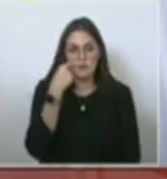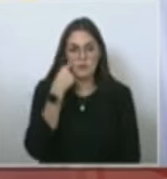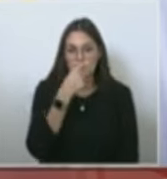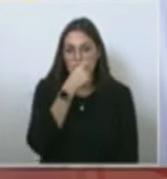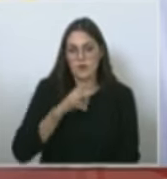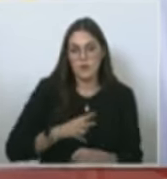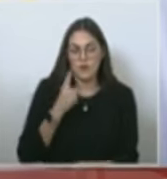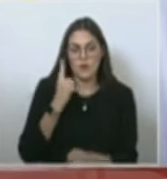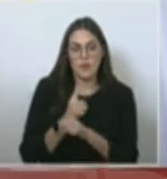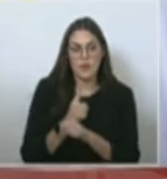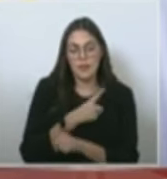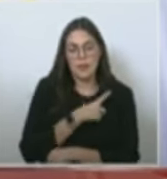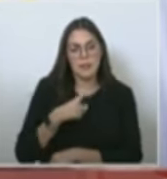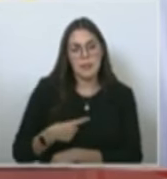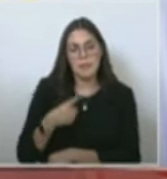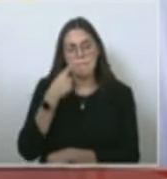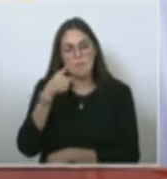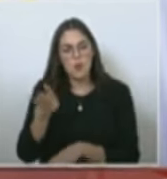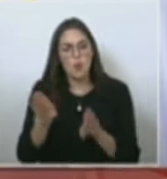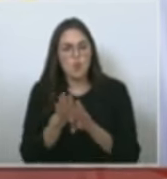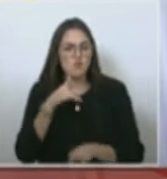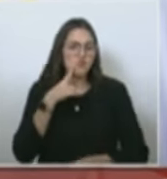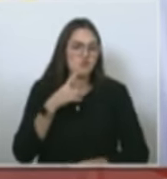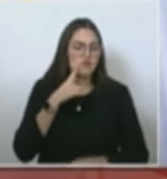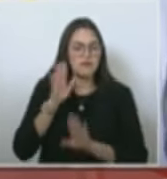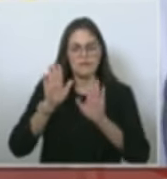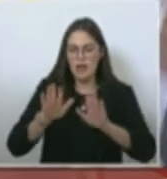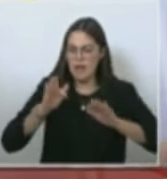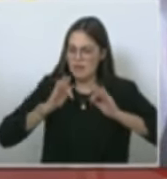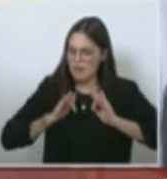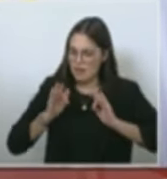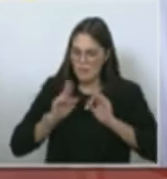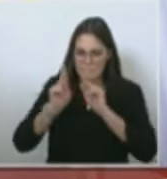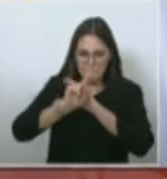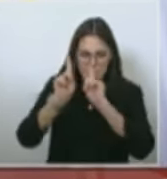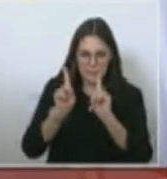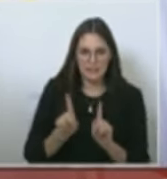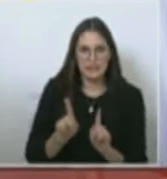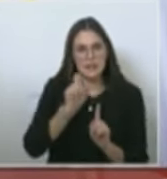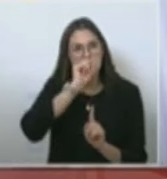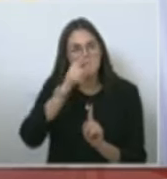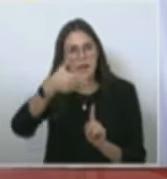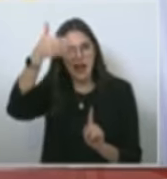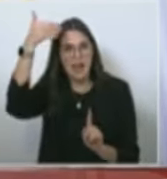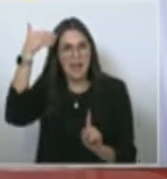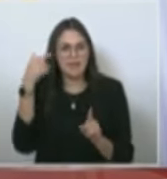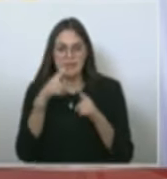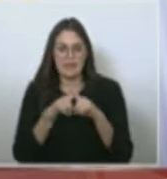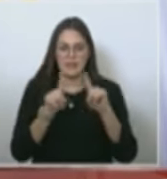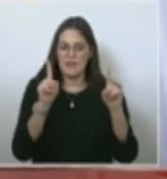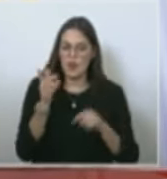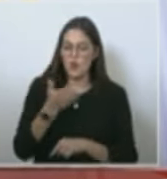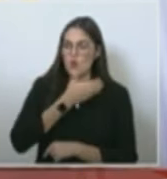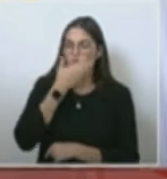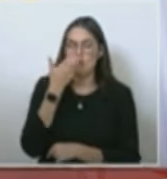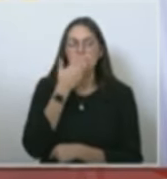lucha pacífica, contrario a lo que se consideraba en esos momentos, dado que